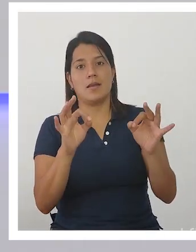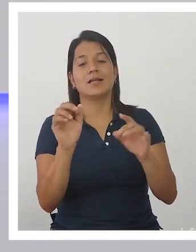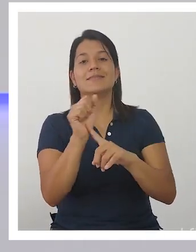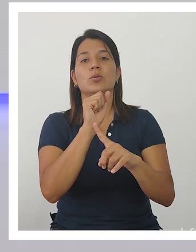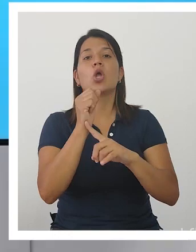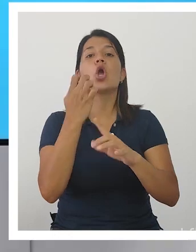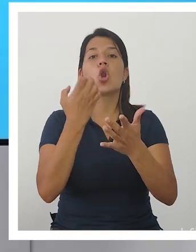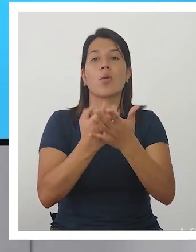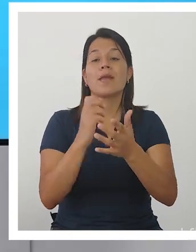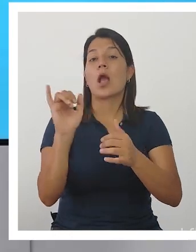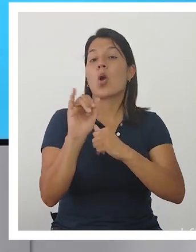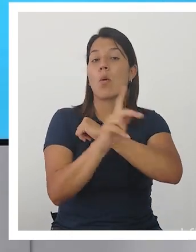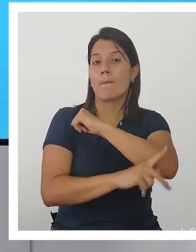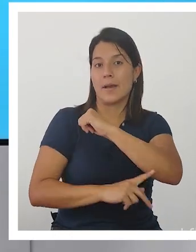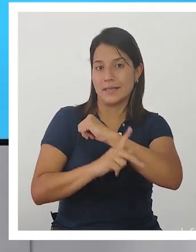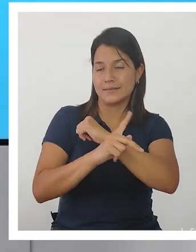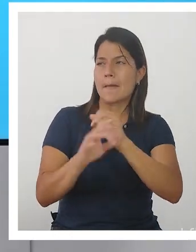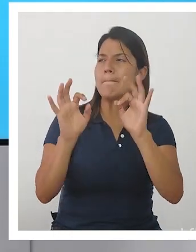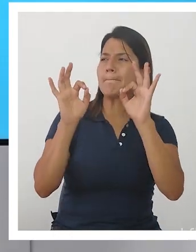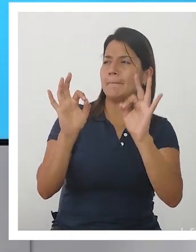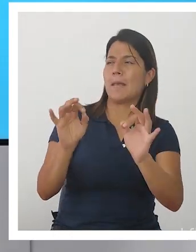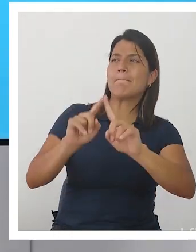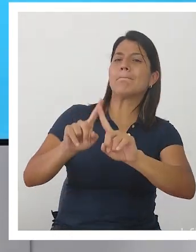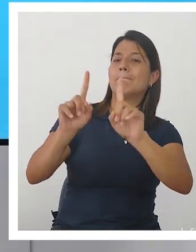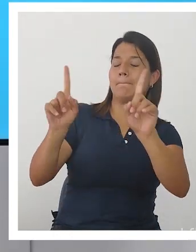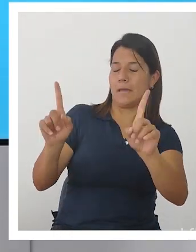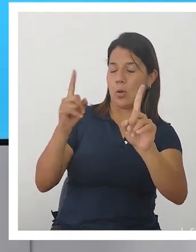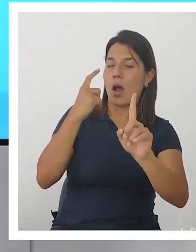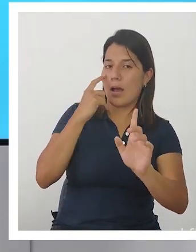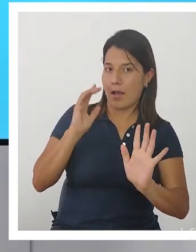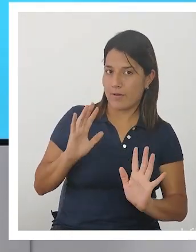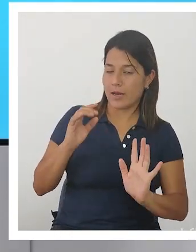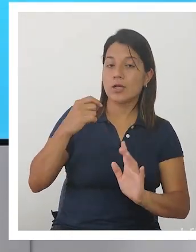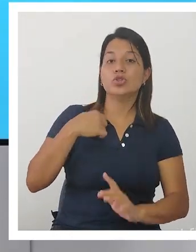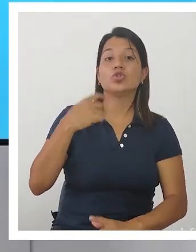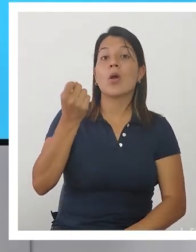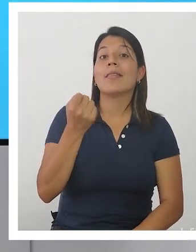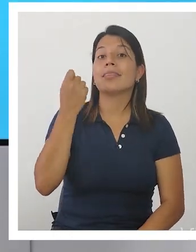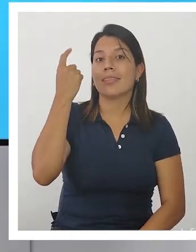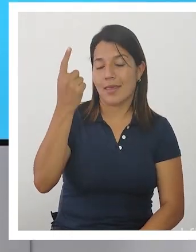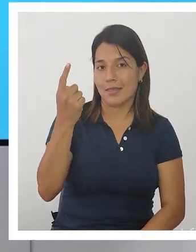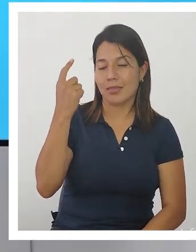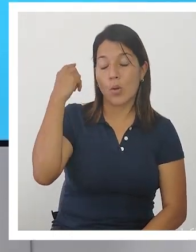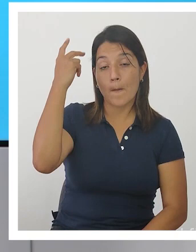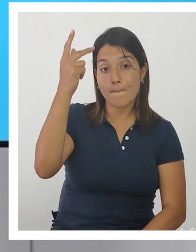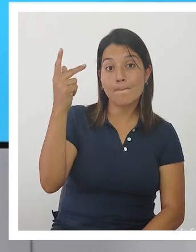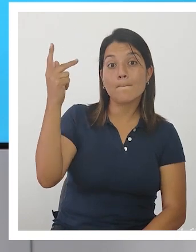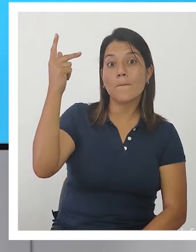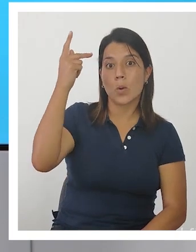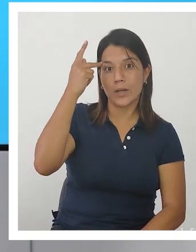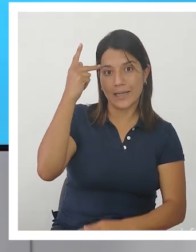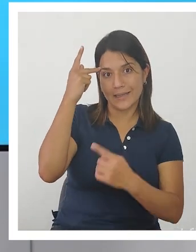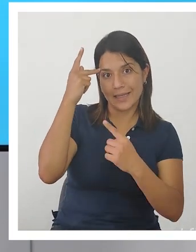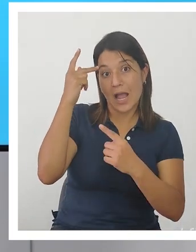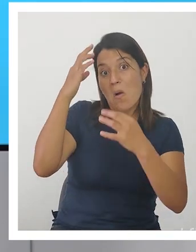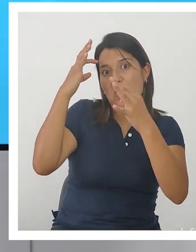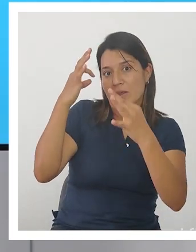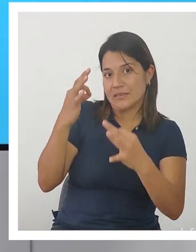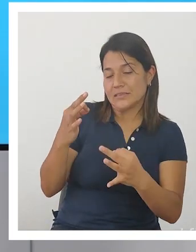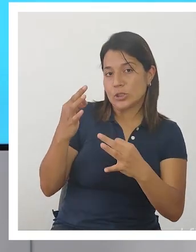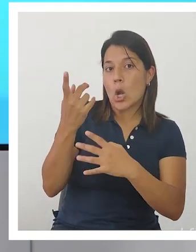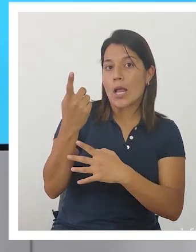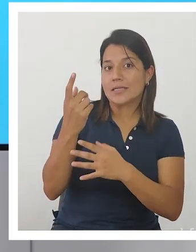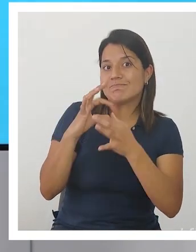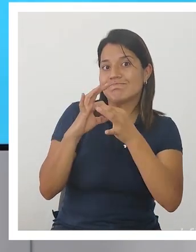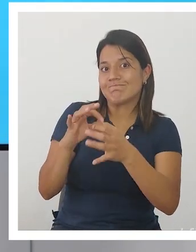Bueno, pero vamos a ver. Entiendo bien que las políticas han sido